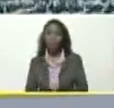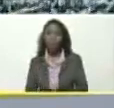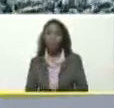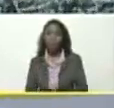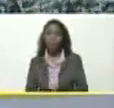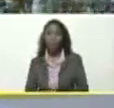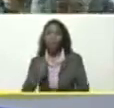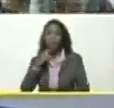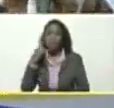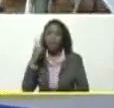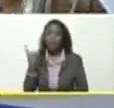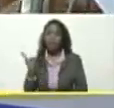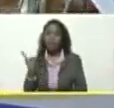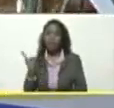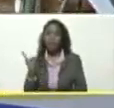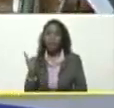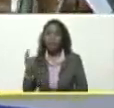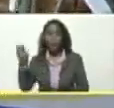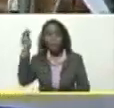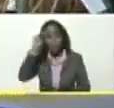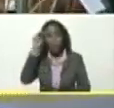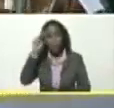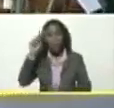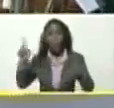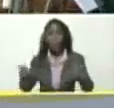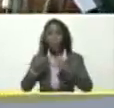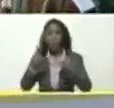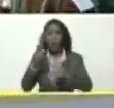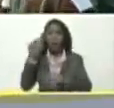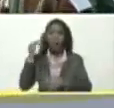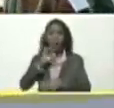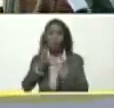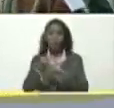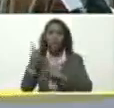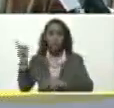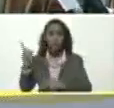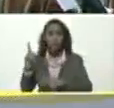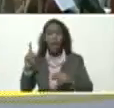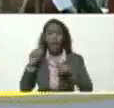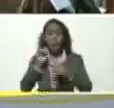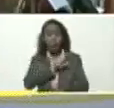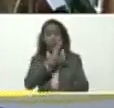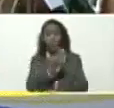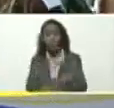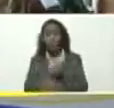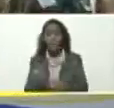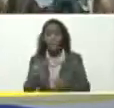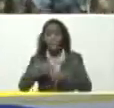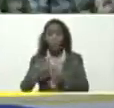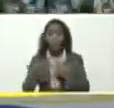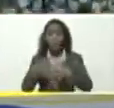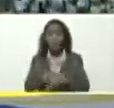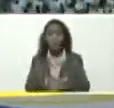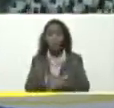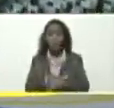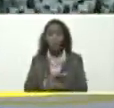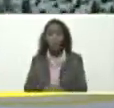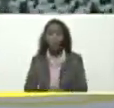Decía el maestro Abreu que la orquesta era una poderosa arma de inclusión social,